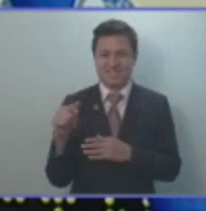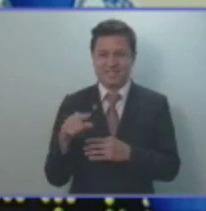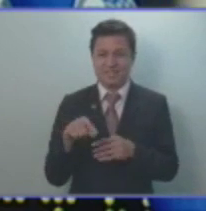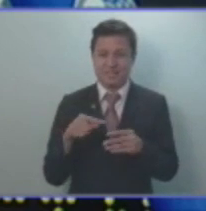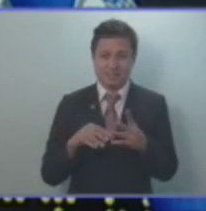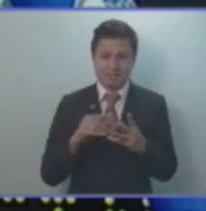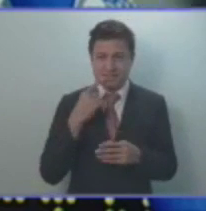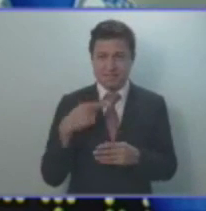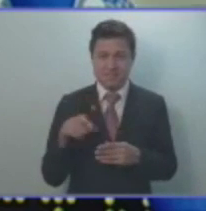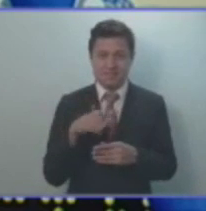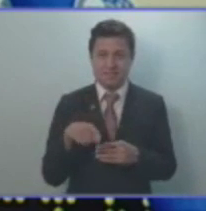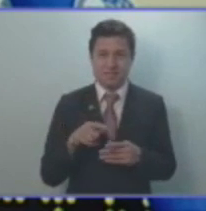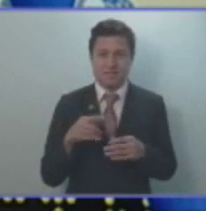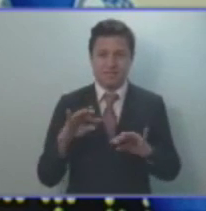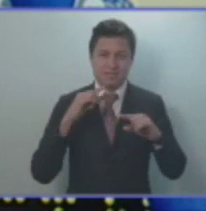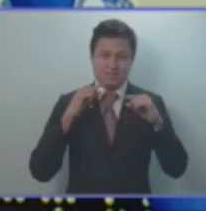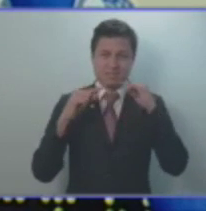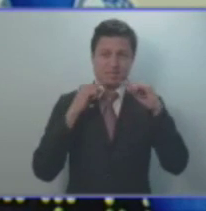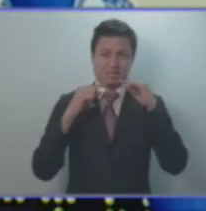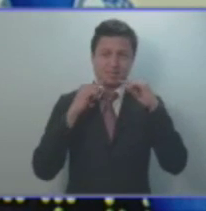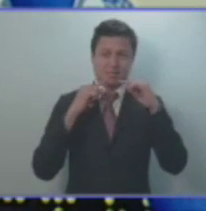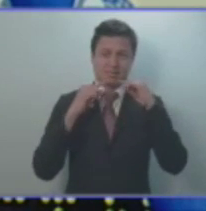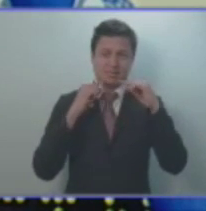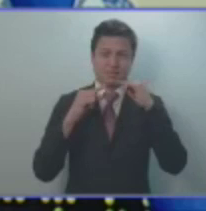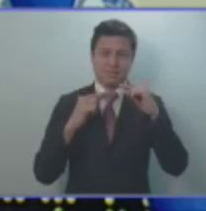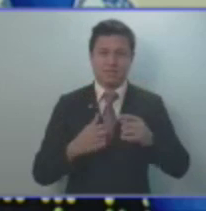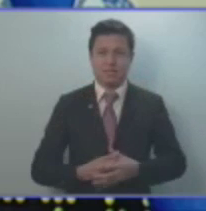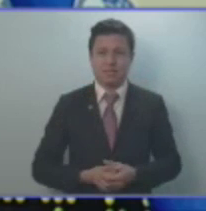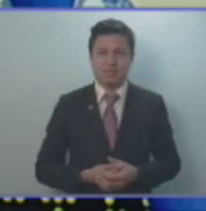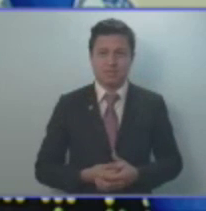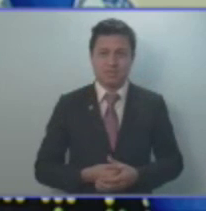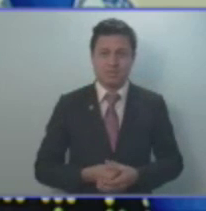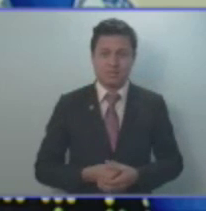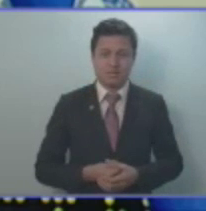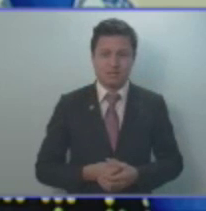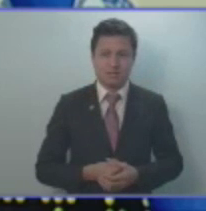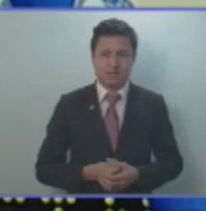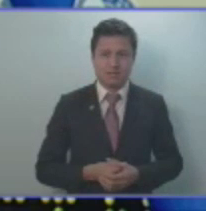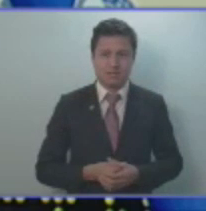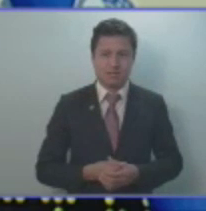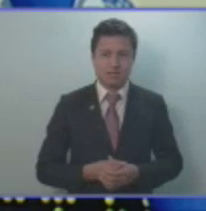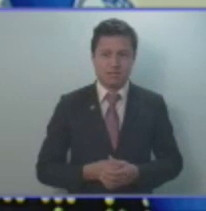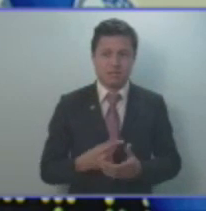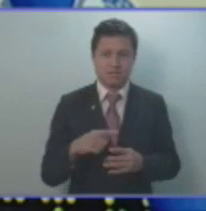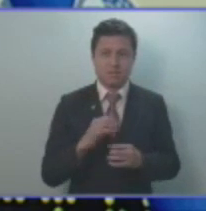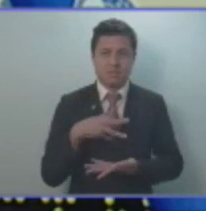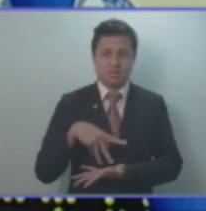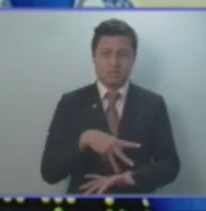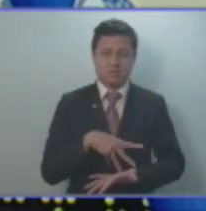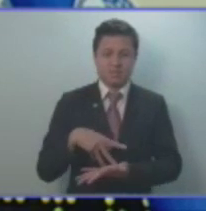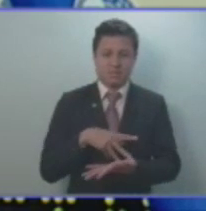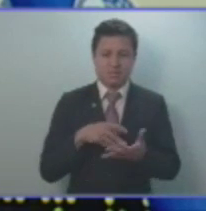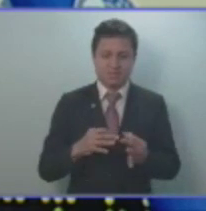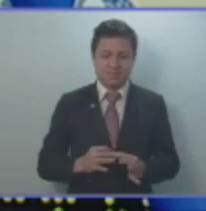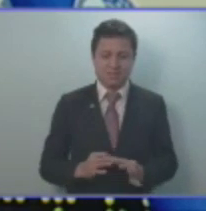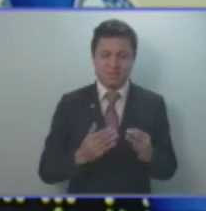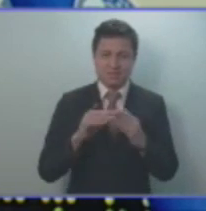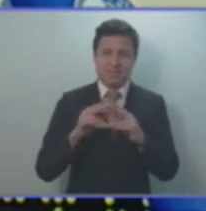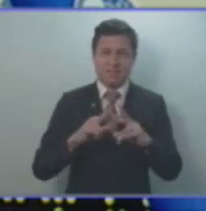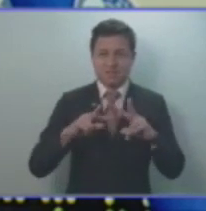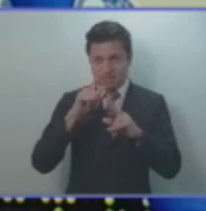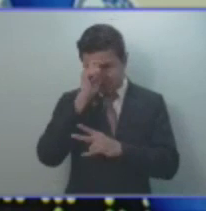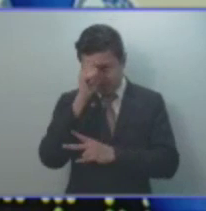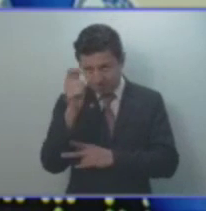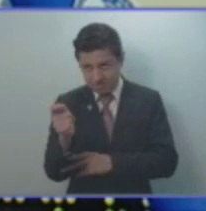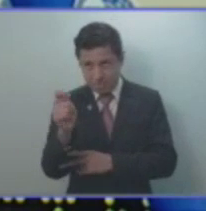Constitución, es facultad de este órgano de Estado conceder a poblaciones títulos, distinciones